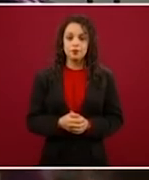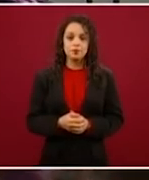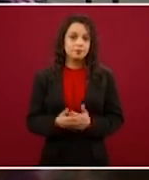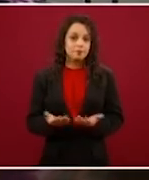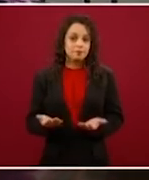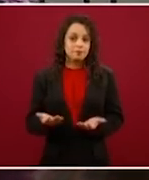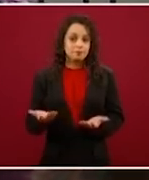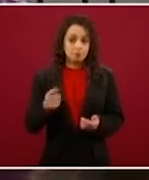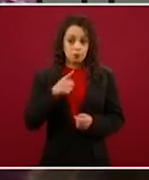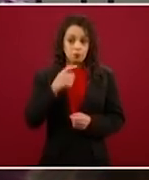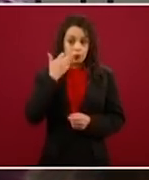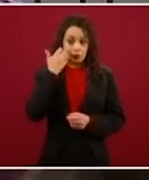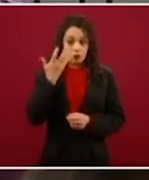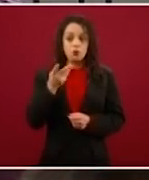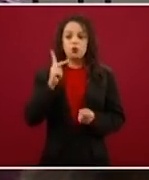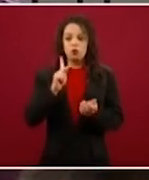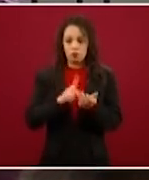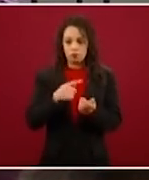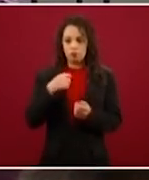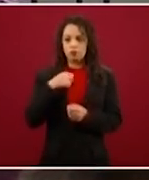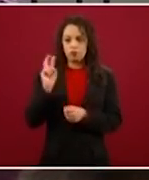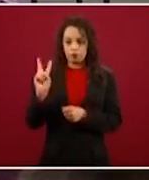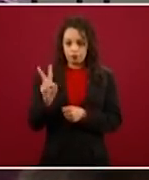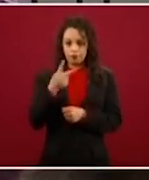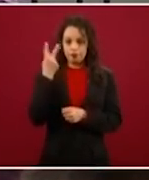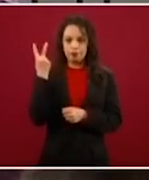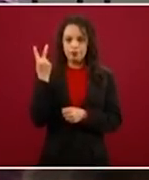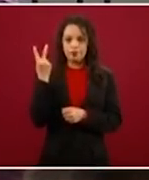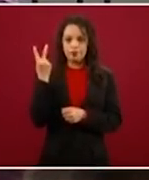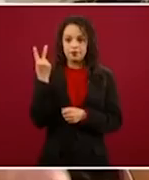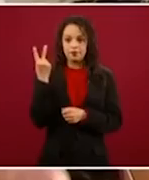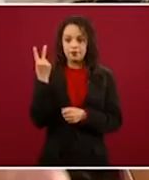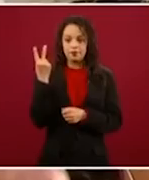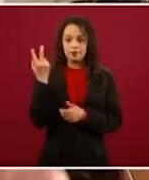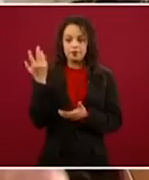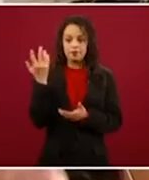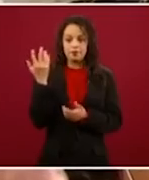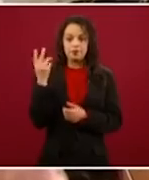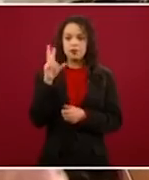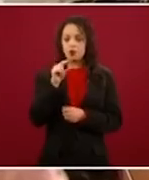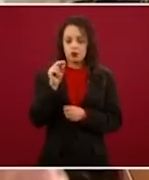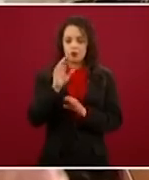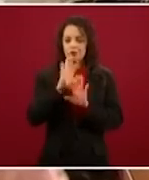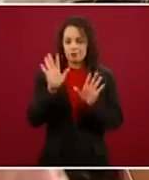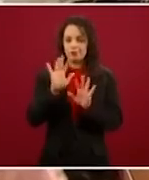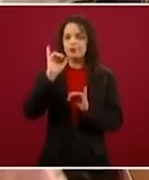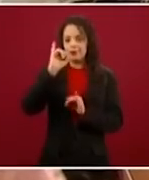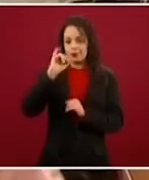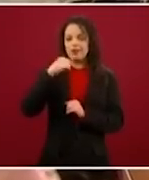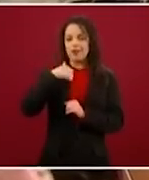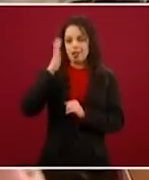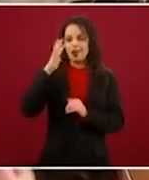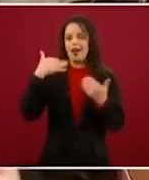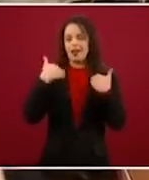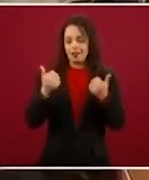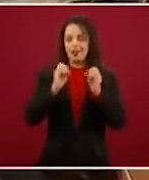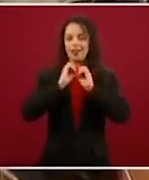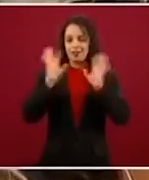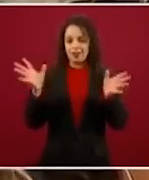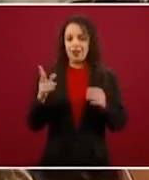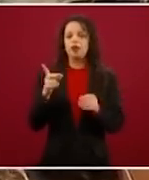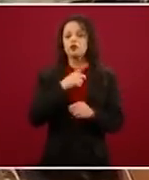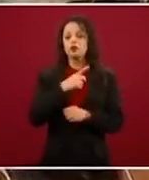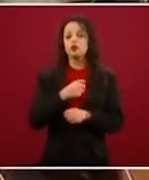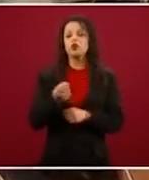Si quieres, vuelvo de nuevo, ¿no? A repetirlo. Sí los tengo claros. Bueno, entonces… Solo dos